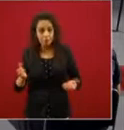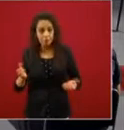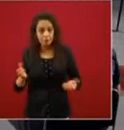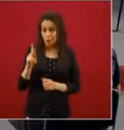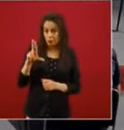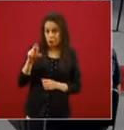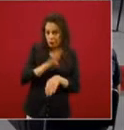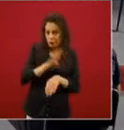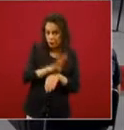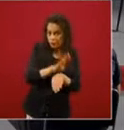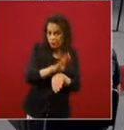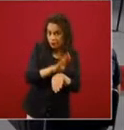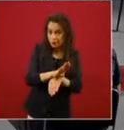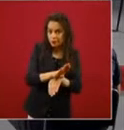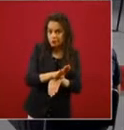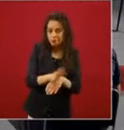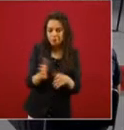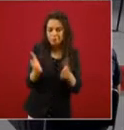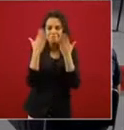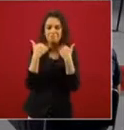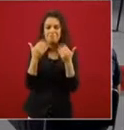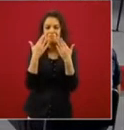ProBrasil? No,